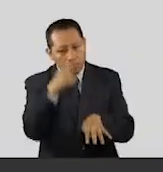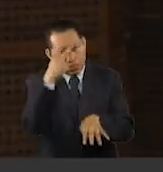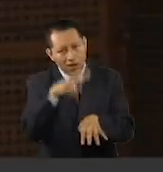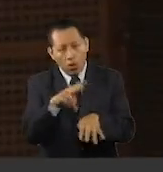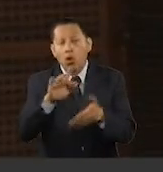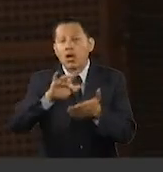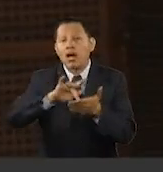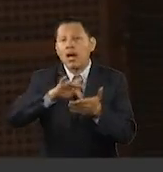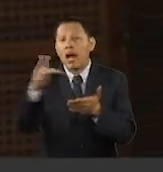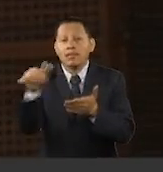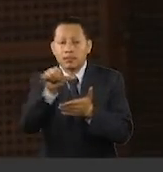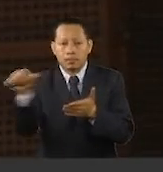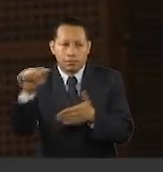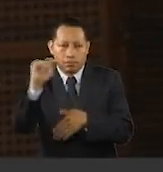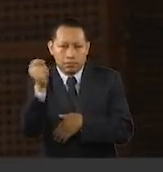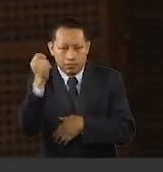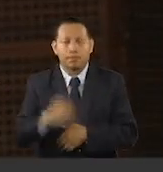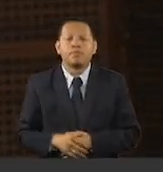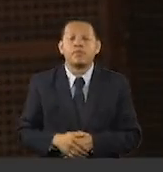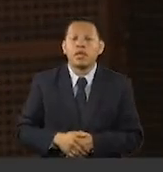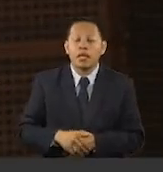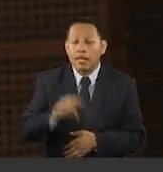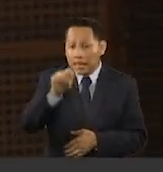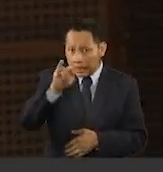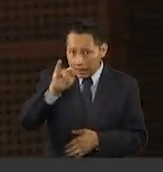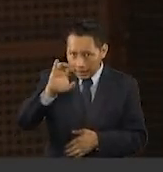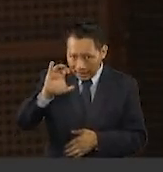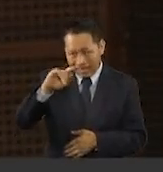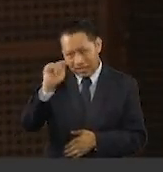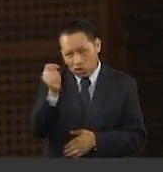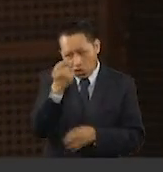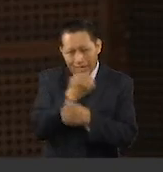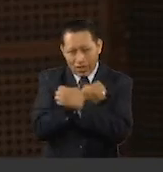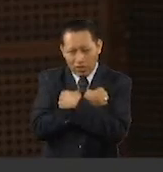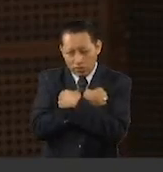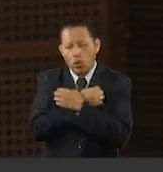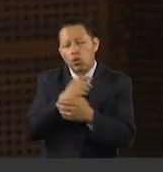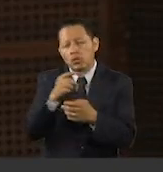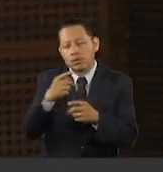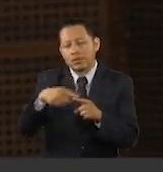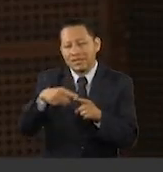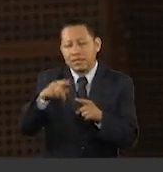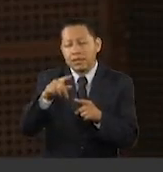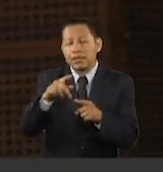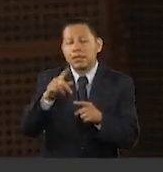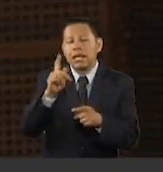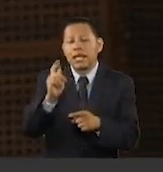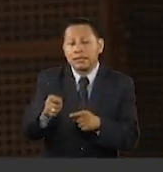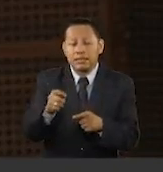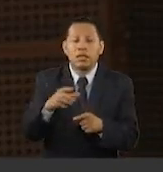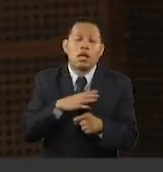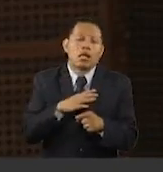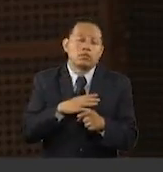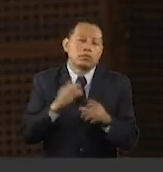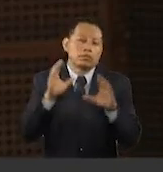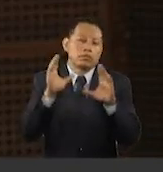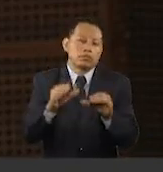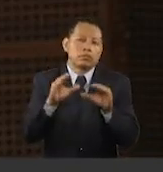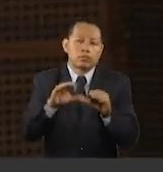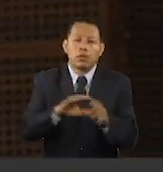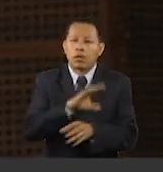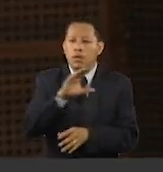tecnología. Las tecnologías de la educación han quedado para una formación integral